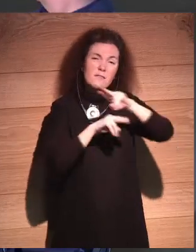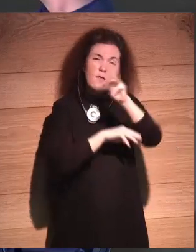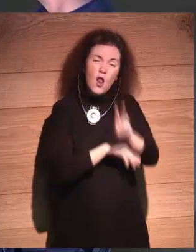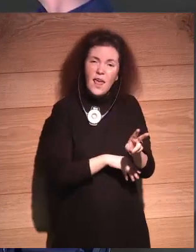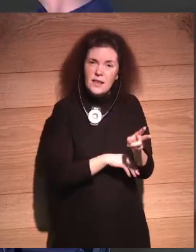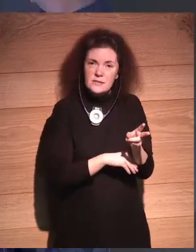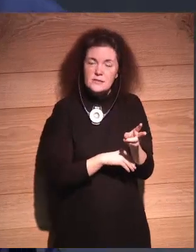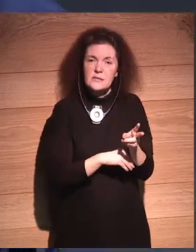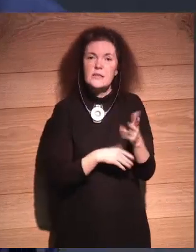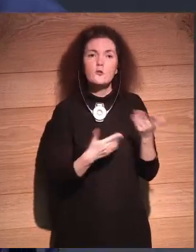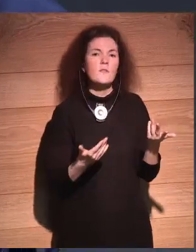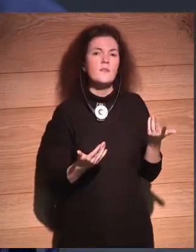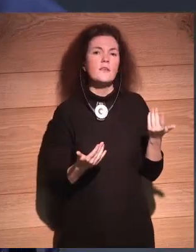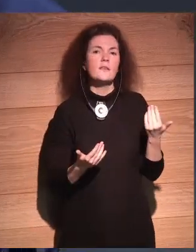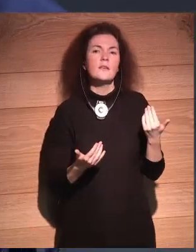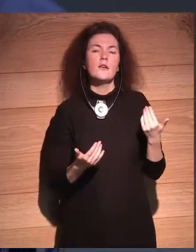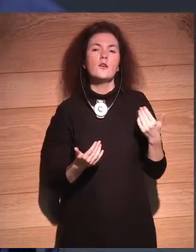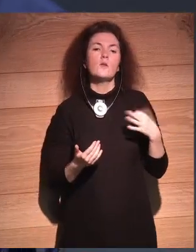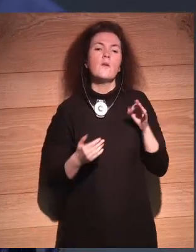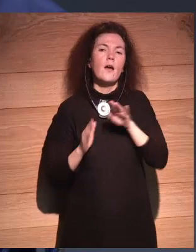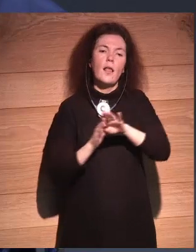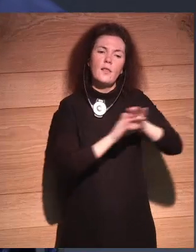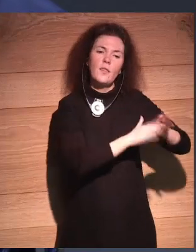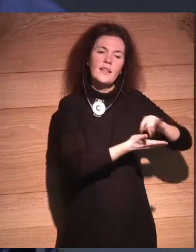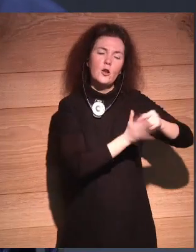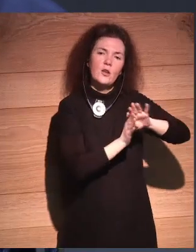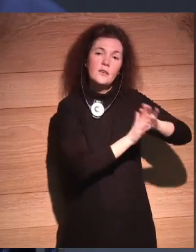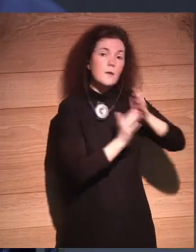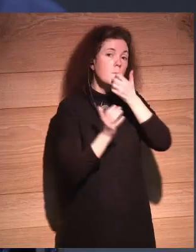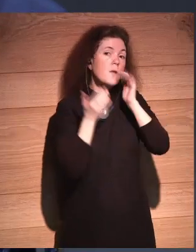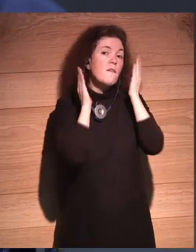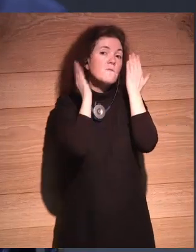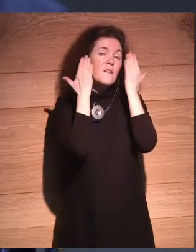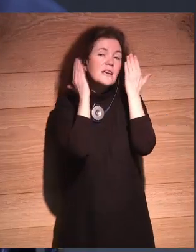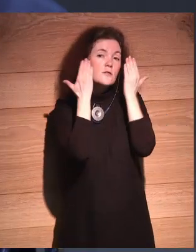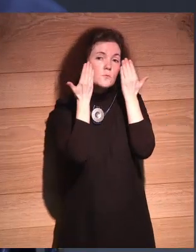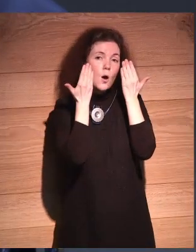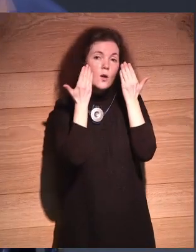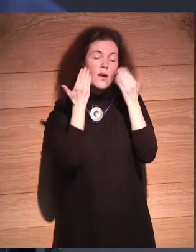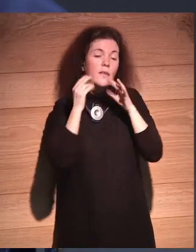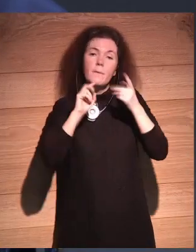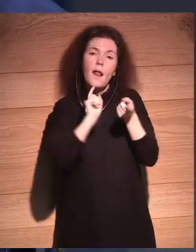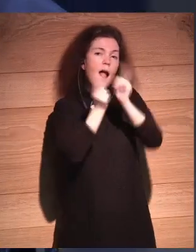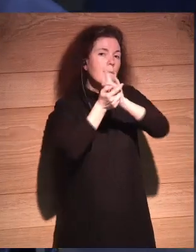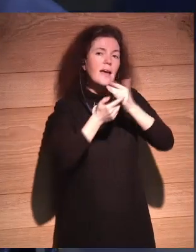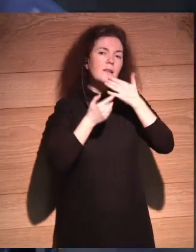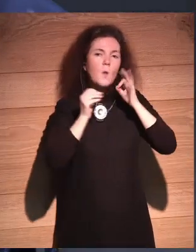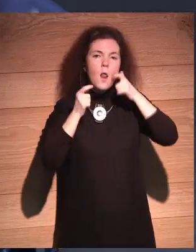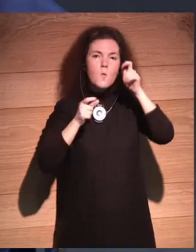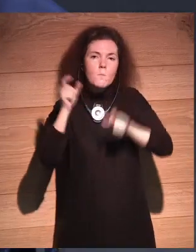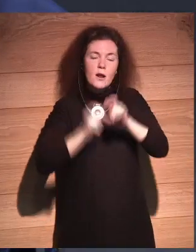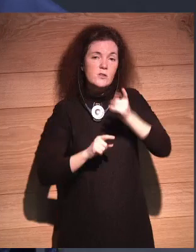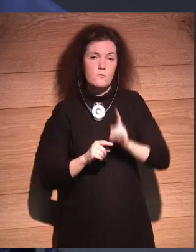dólares, así que no podemos dejar de lado ahora vuestra tecnología. Facebook, por ejemplo, nunca se va a rehumanizar, porque